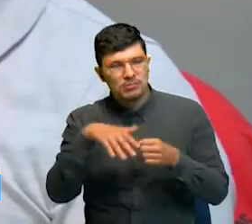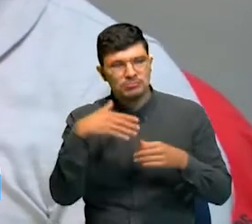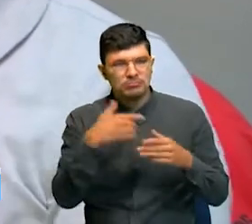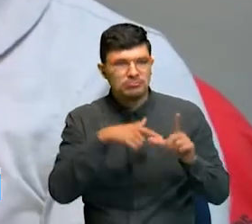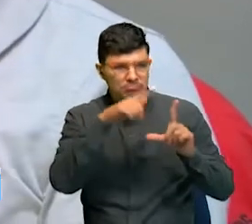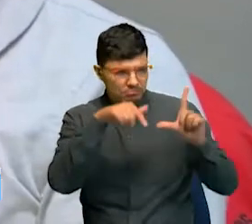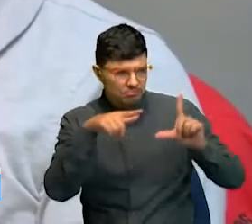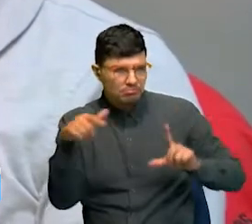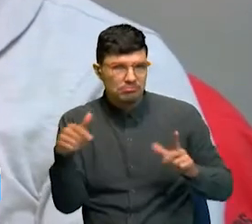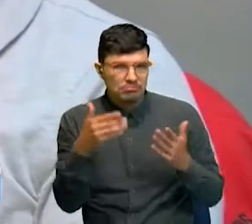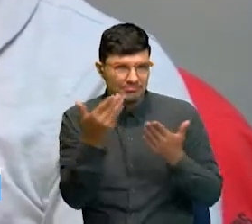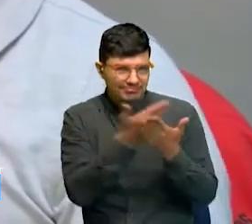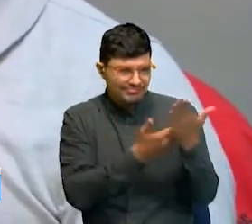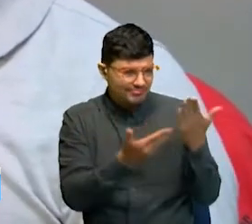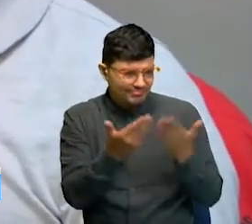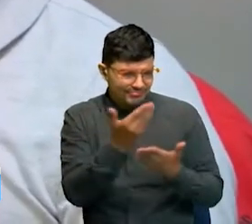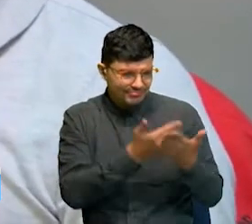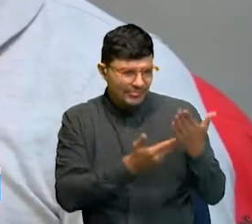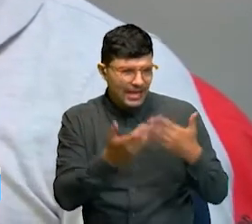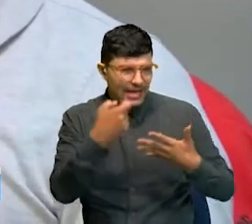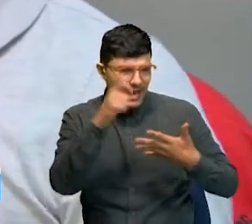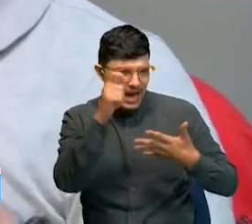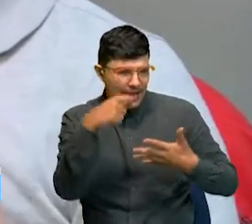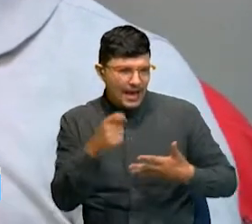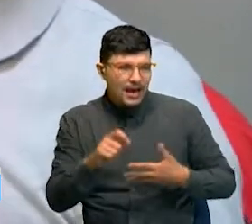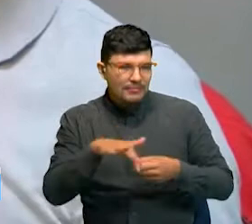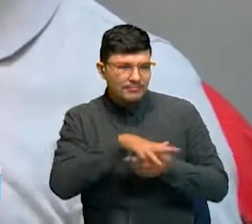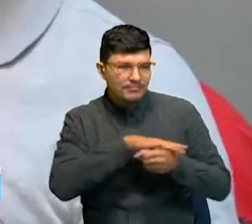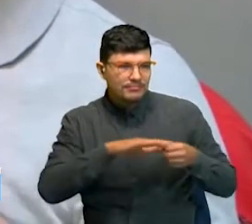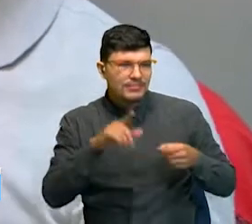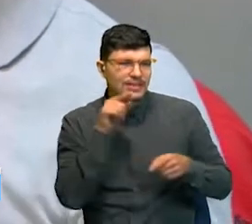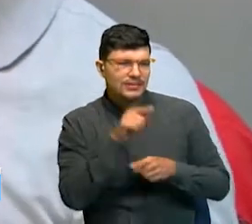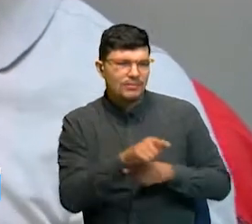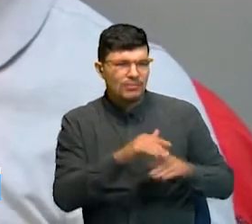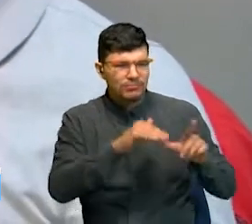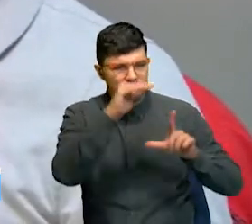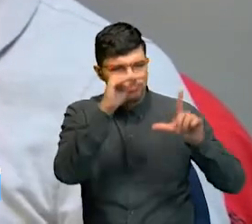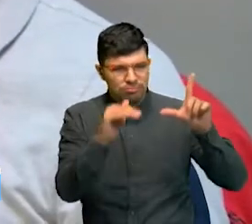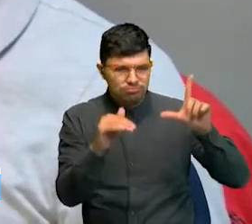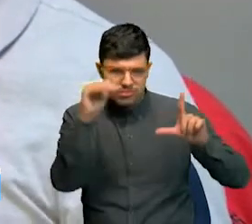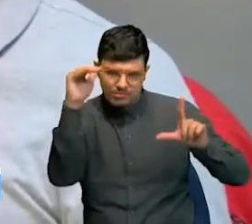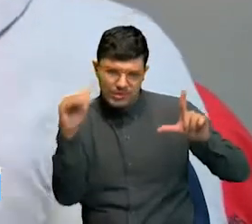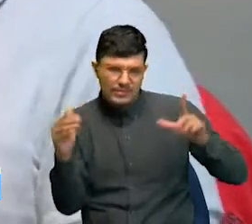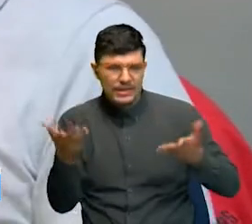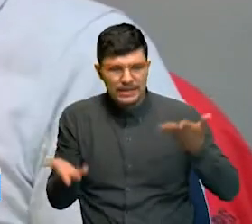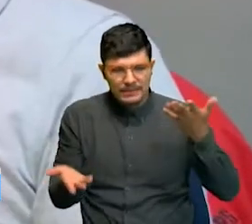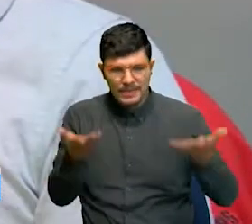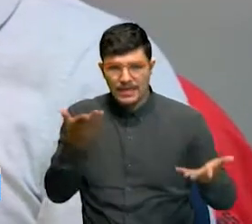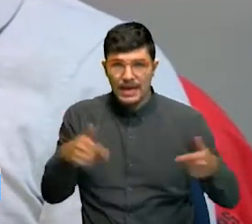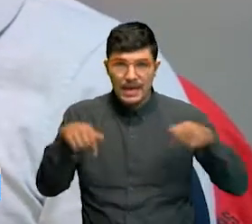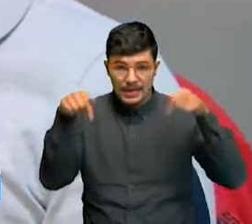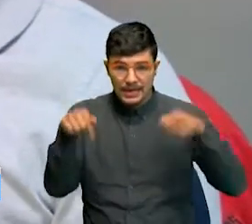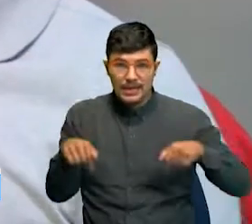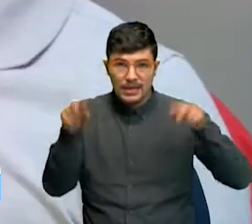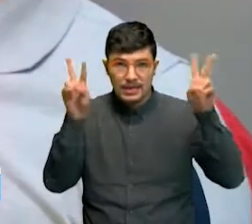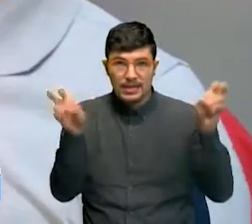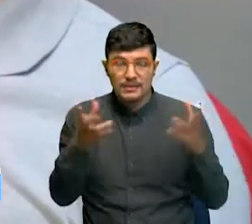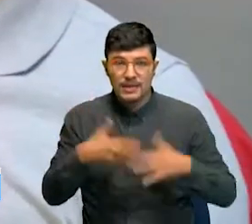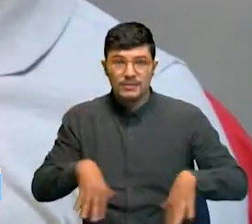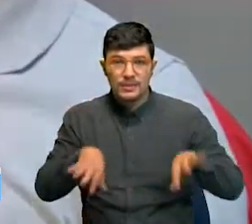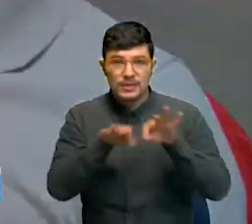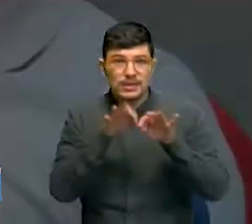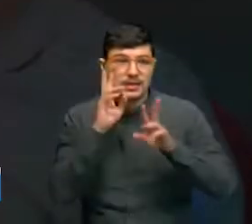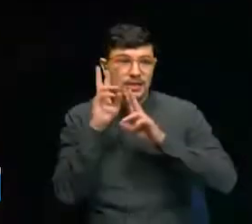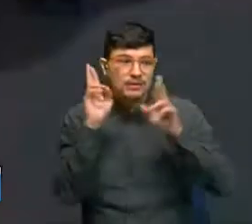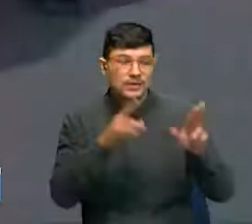registros de la calidad del aire sabíamos que tenían altas y bajas niveles de contaminación. Y aquí es importante resaltar que cuando digo altas y